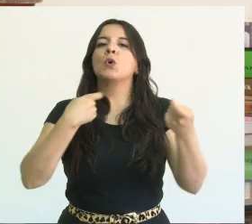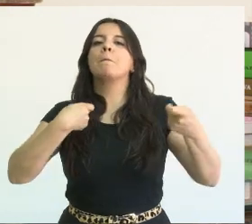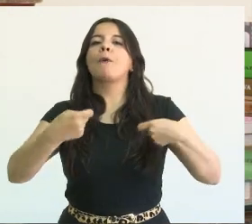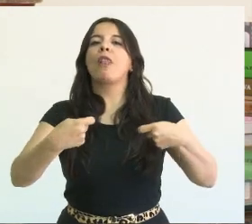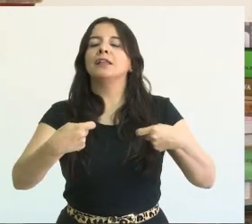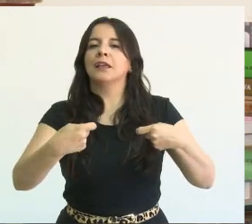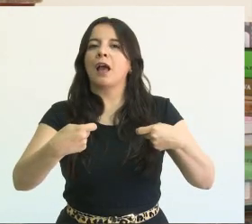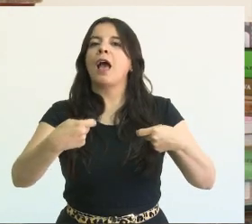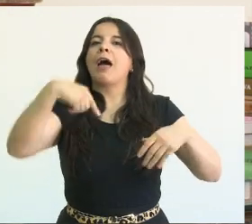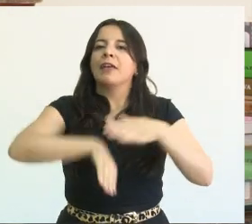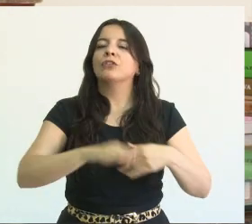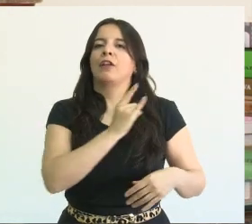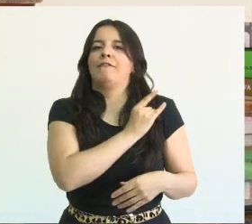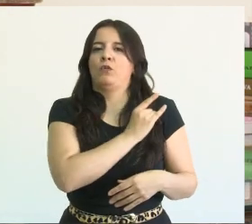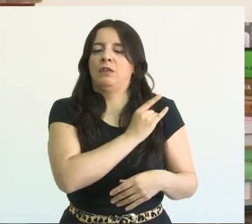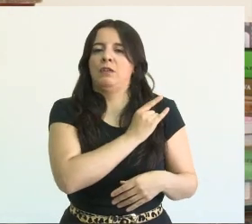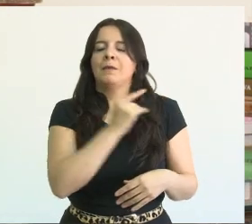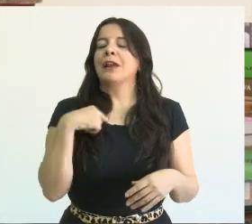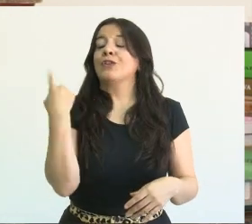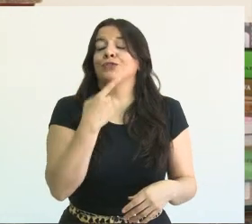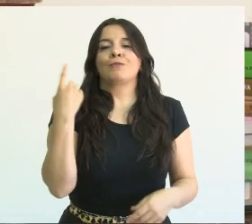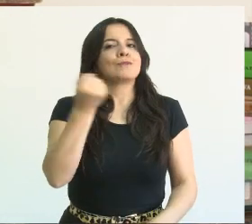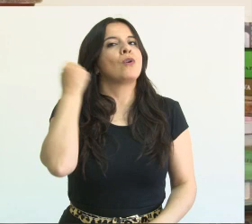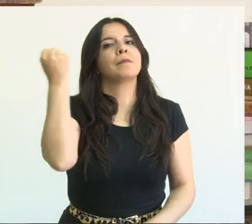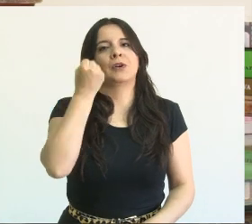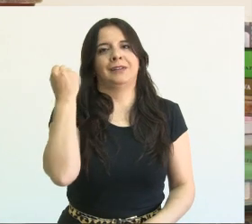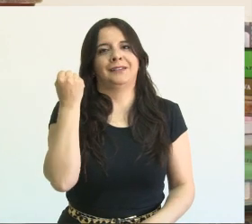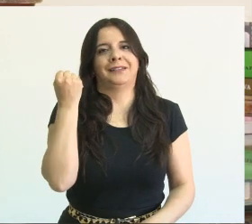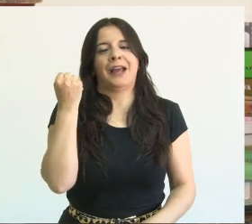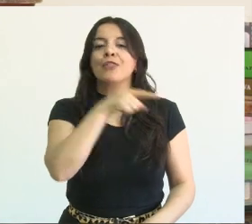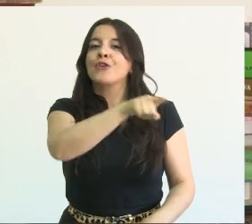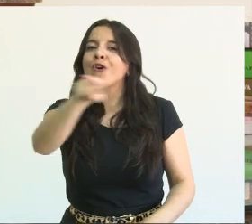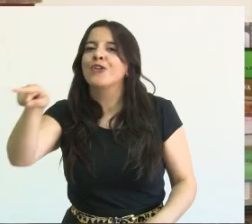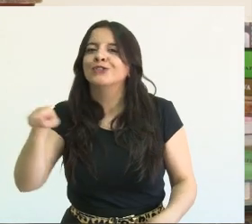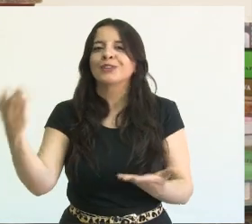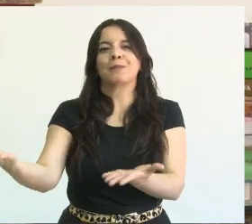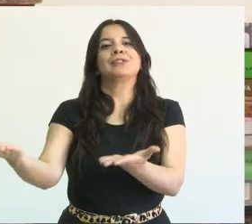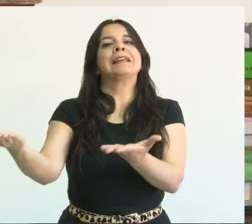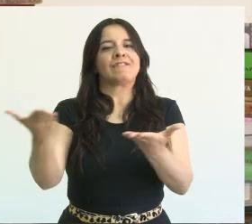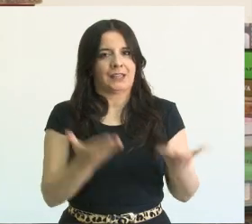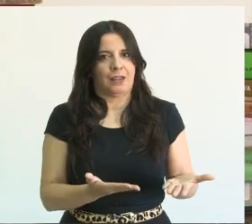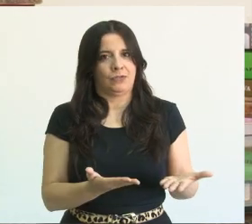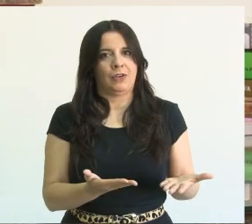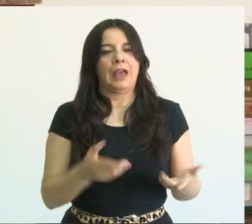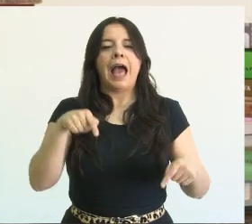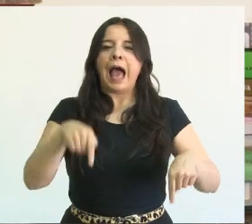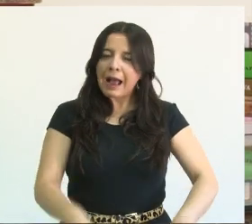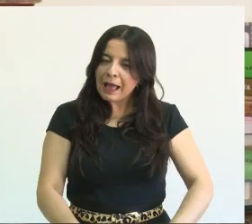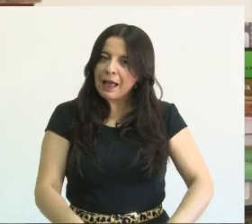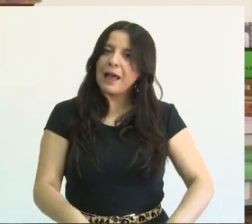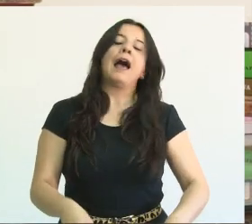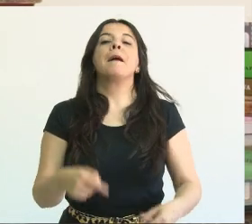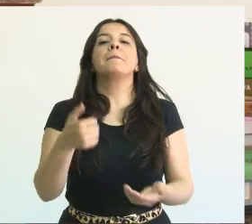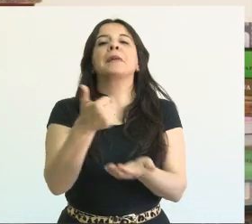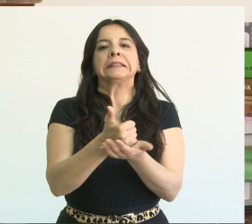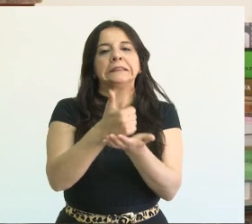participación política de los estudiantes para nosotros son centrales. Entonces, bueno, los estamos invitando